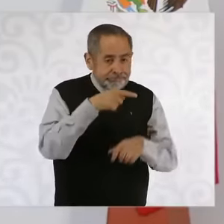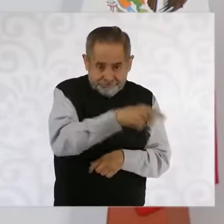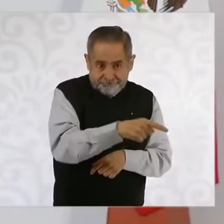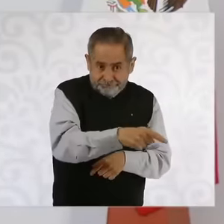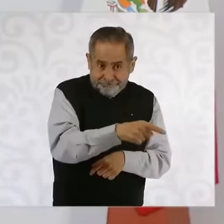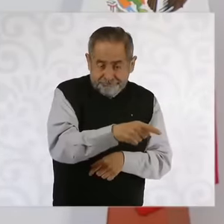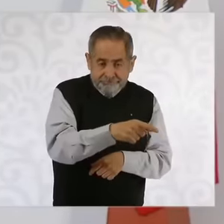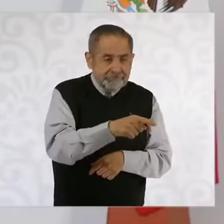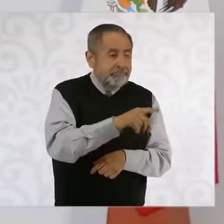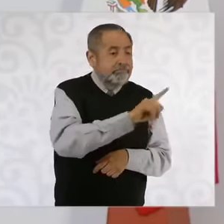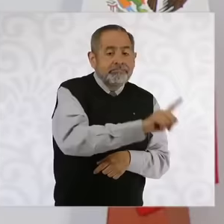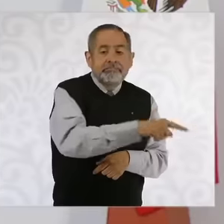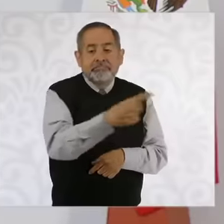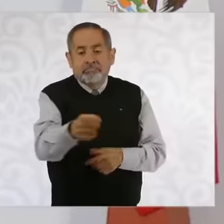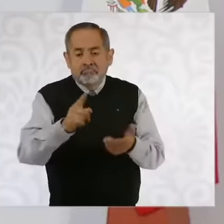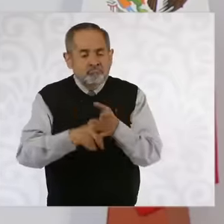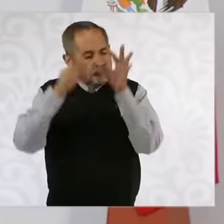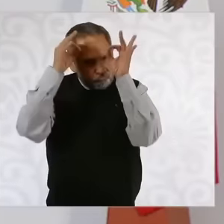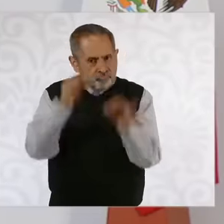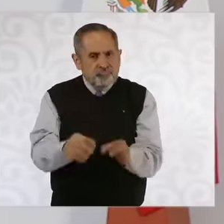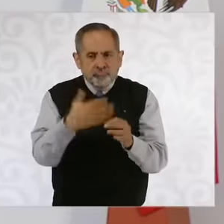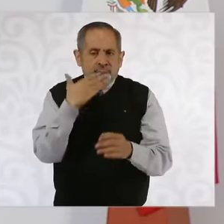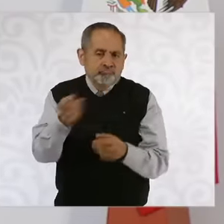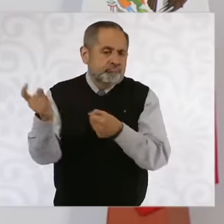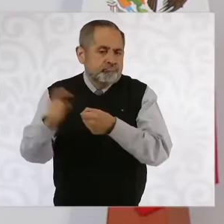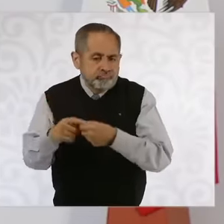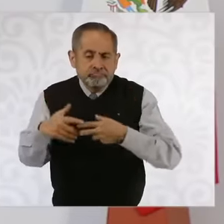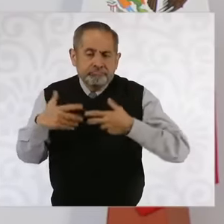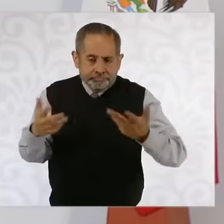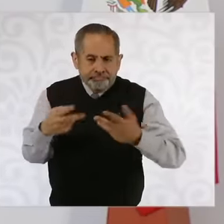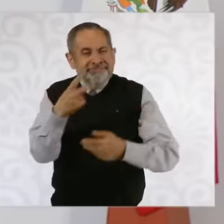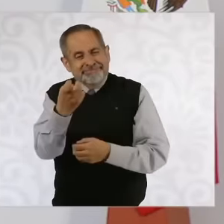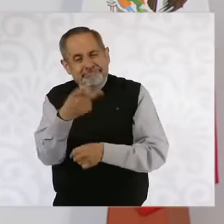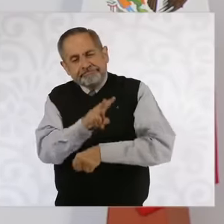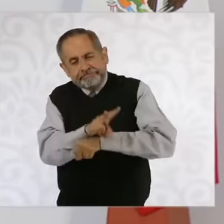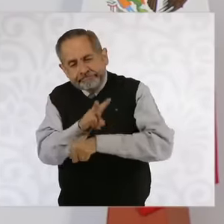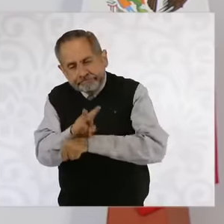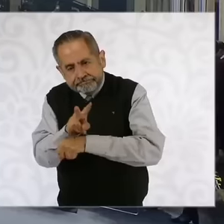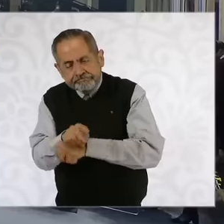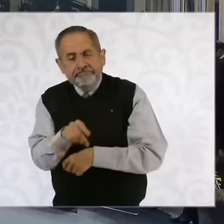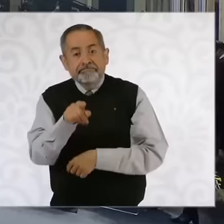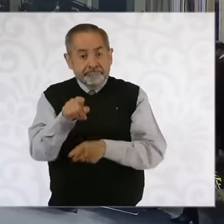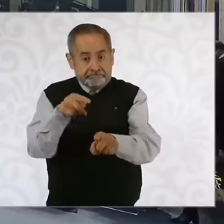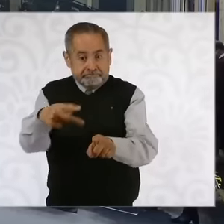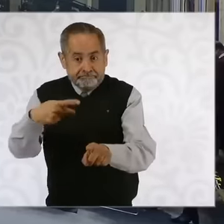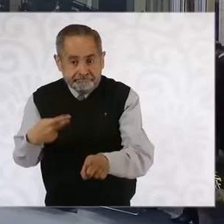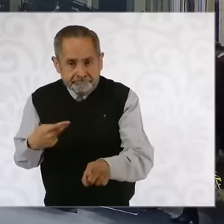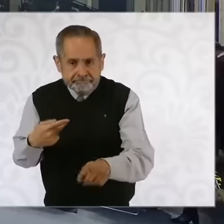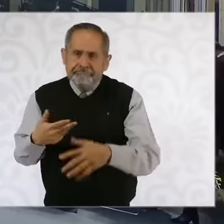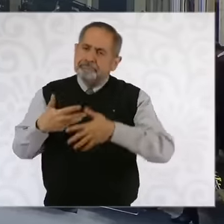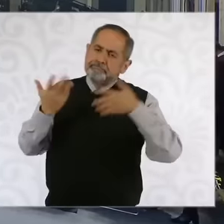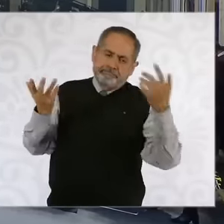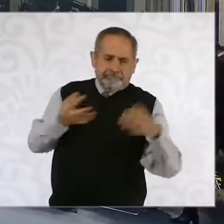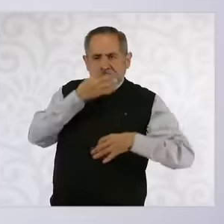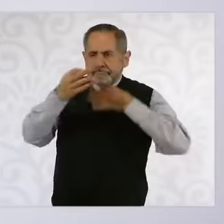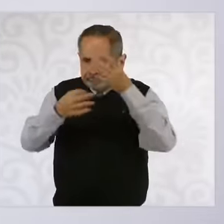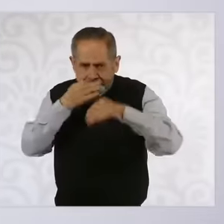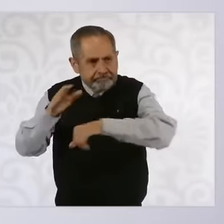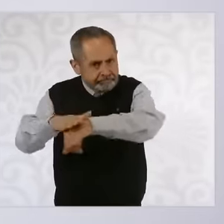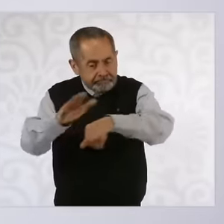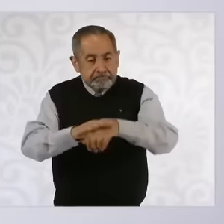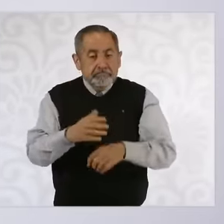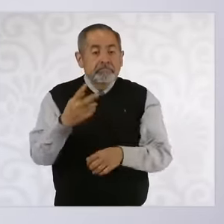subcontratación de personal a la empresa real. Pero en ese sentido de la supervisión, y la pregunta nos da pie para poder promocionar algo,